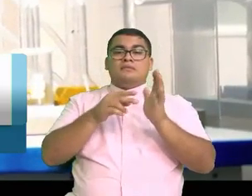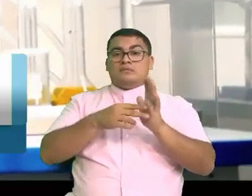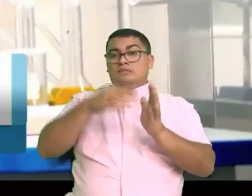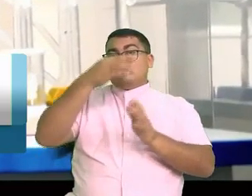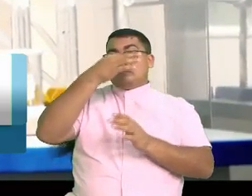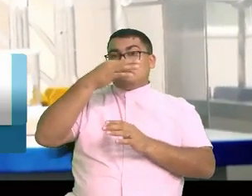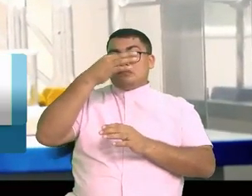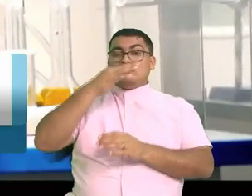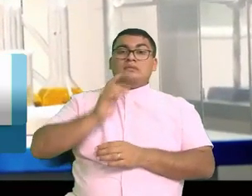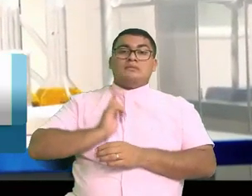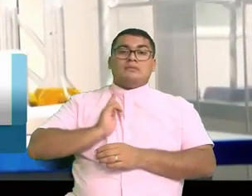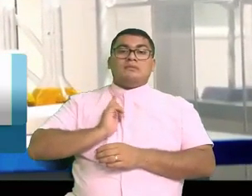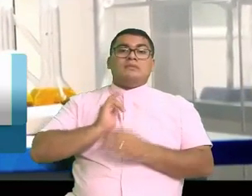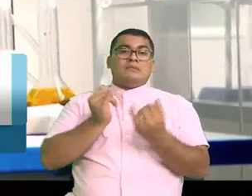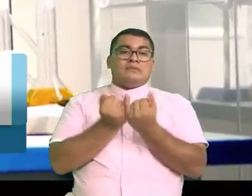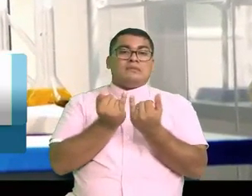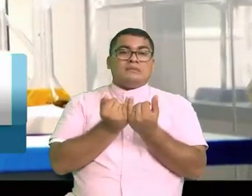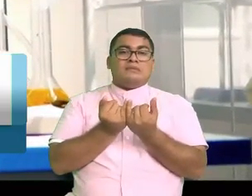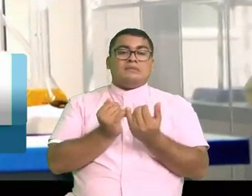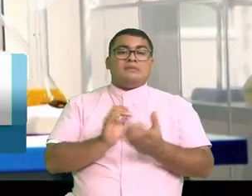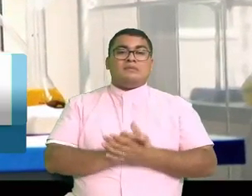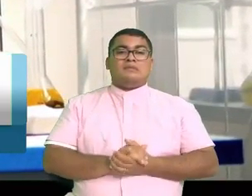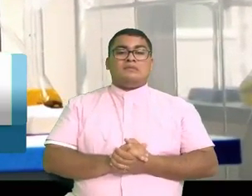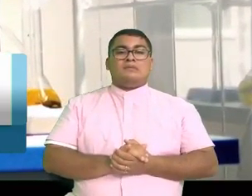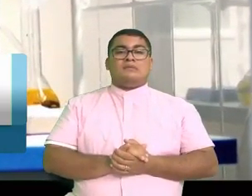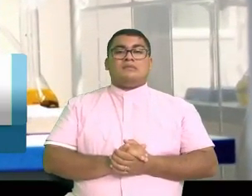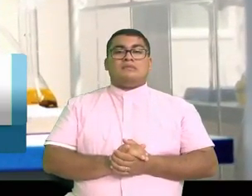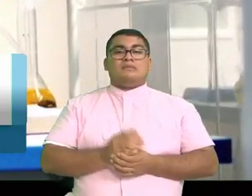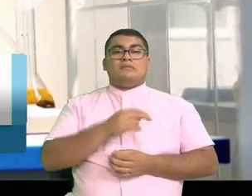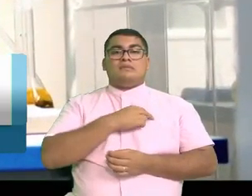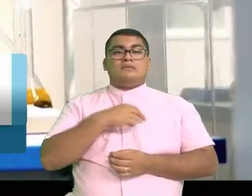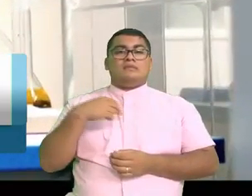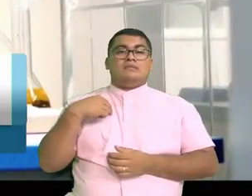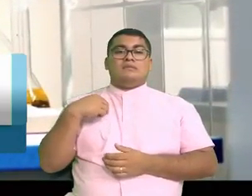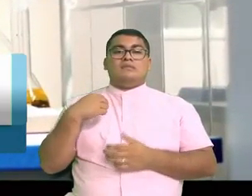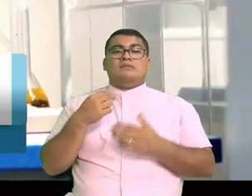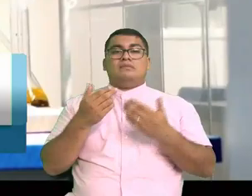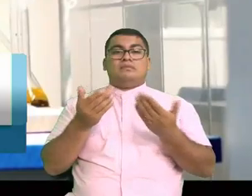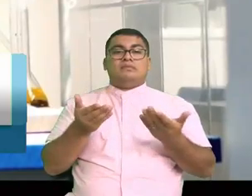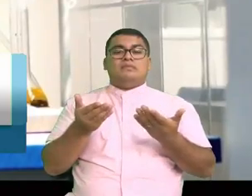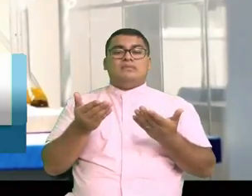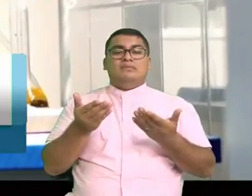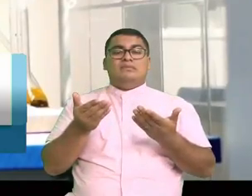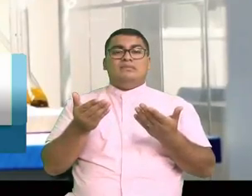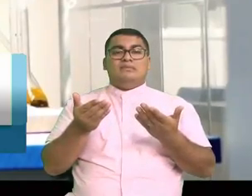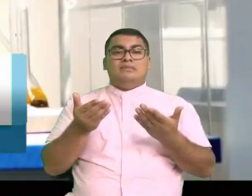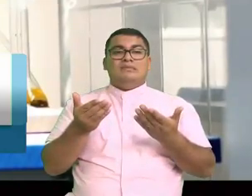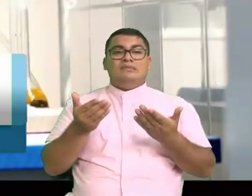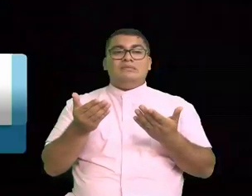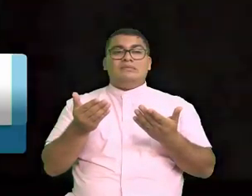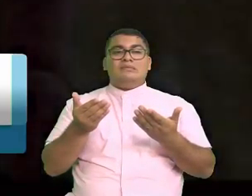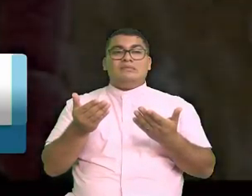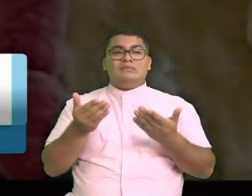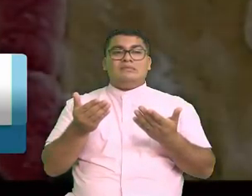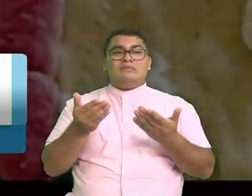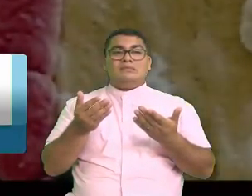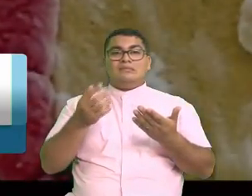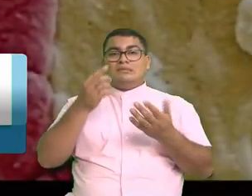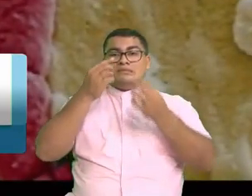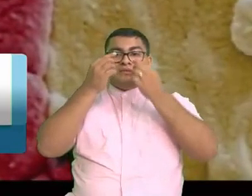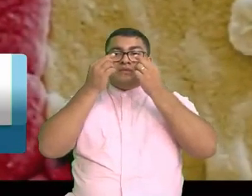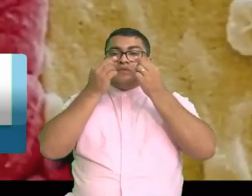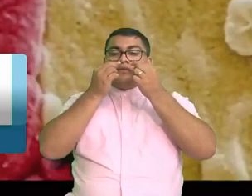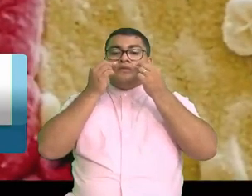también, entonces eso hace que al estar inflamado el orificio de